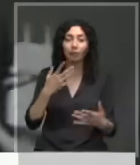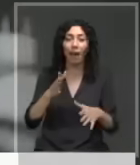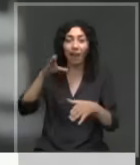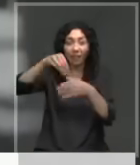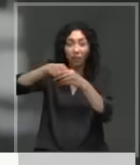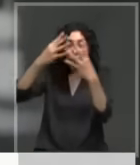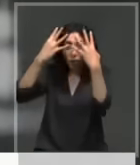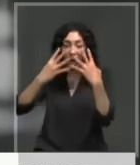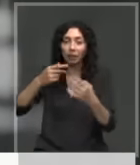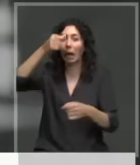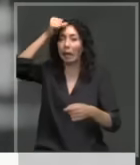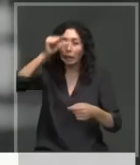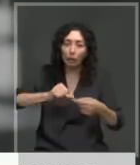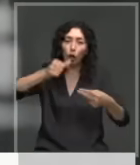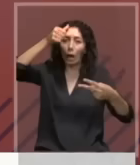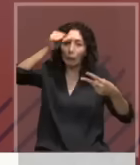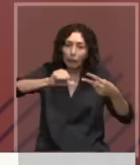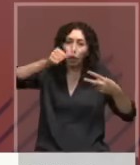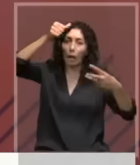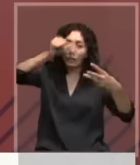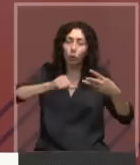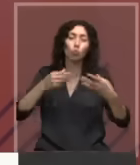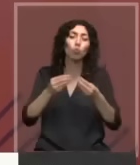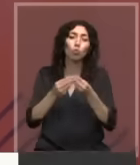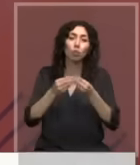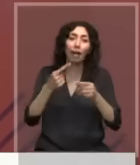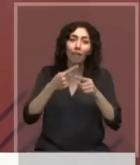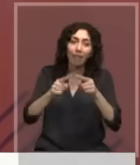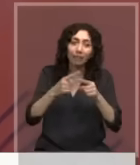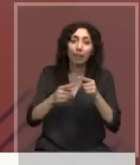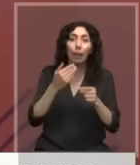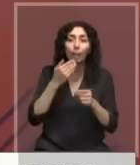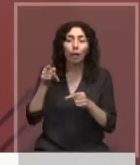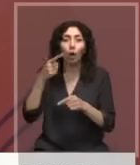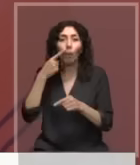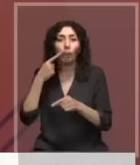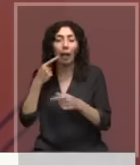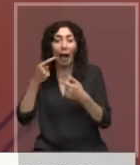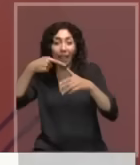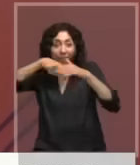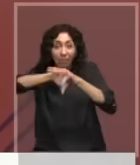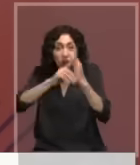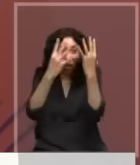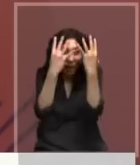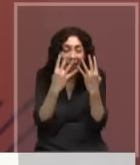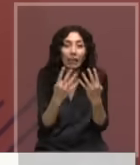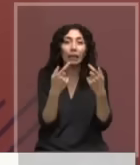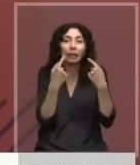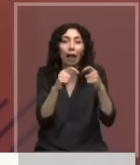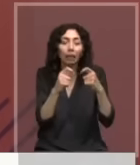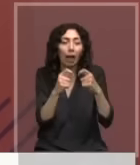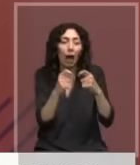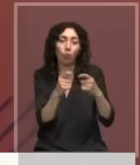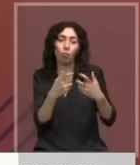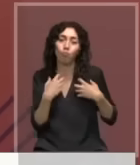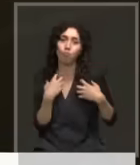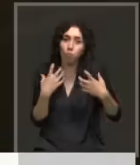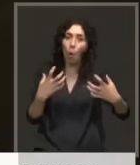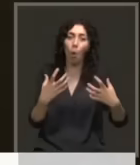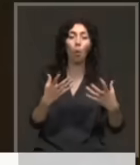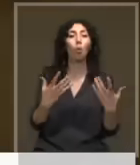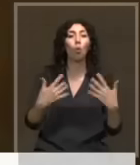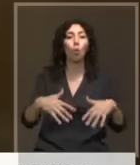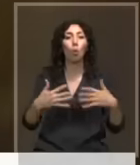múltiples ocasiones. Incluso estuvo detrás de un motín frustrado en la cárcel de Puente Alto. En su celda